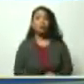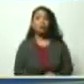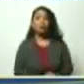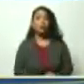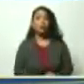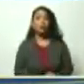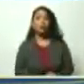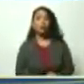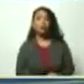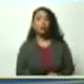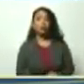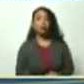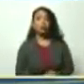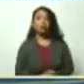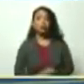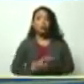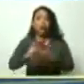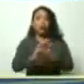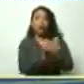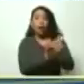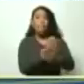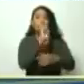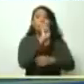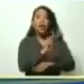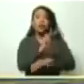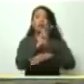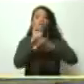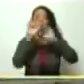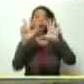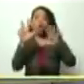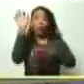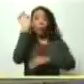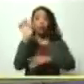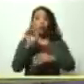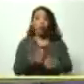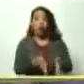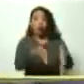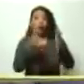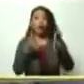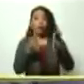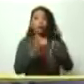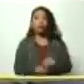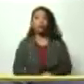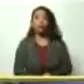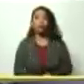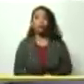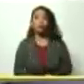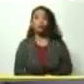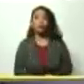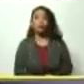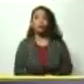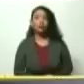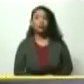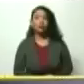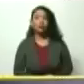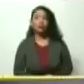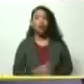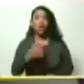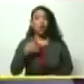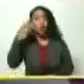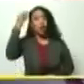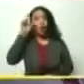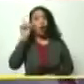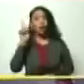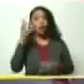y sacaron el 28% del electorado creo que es un dato